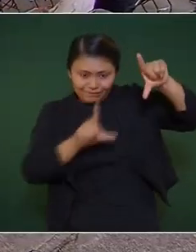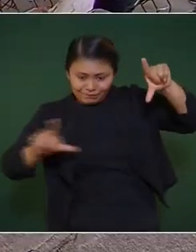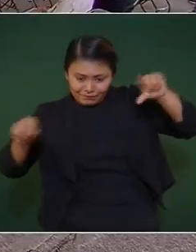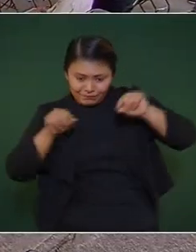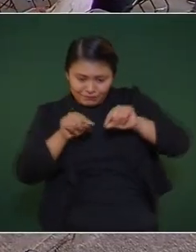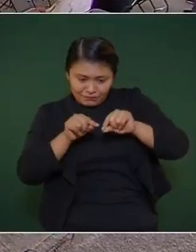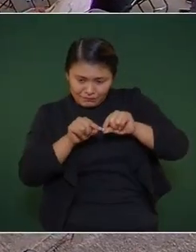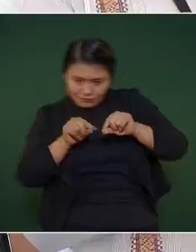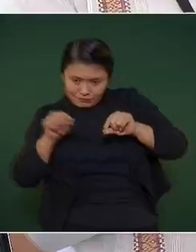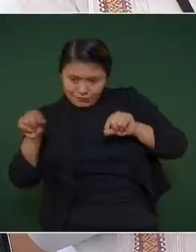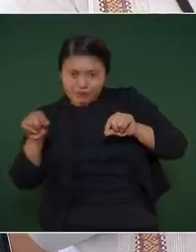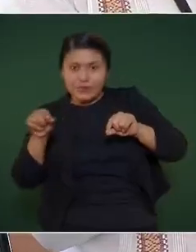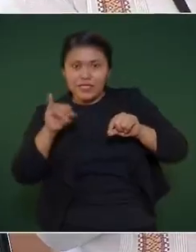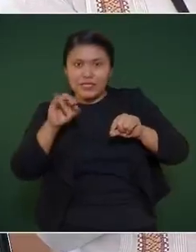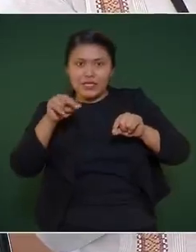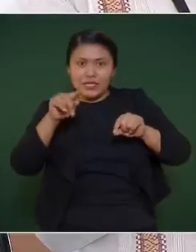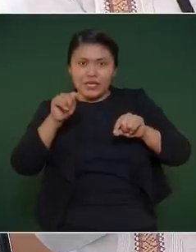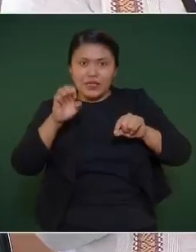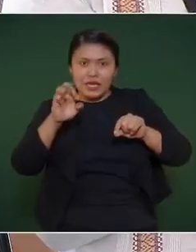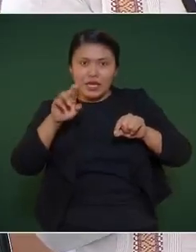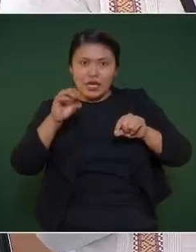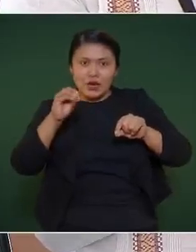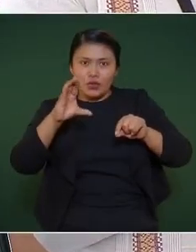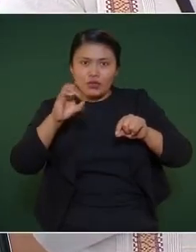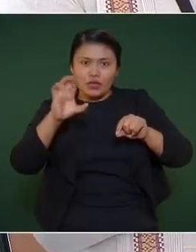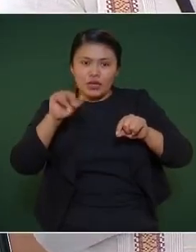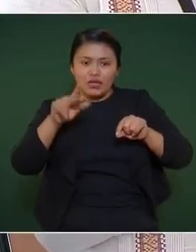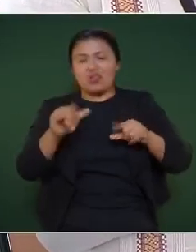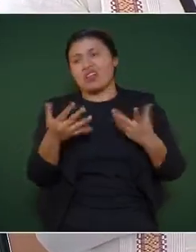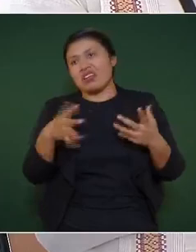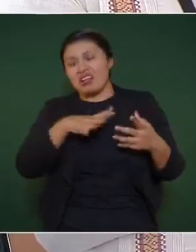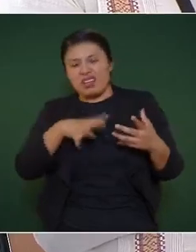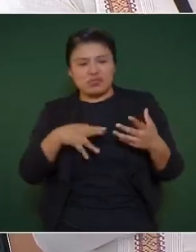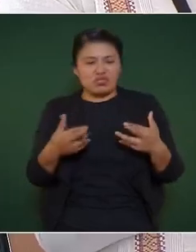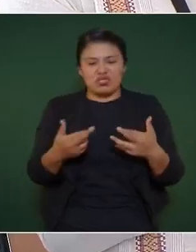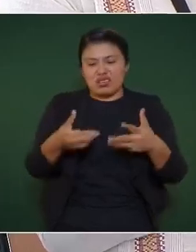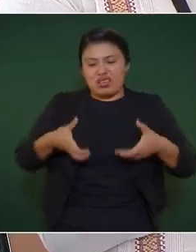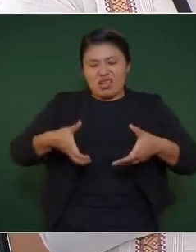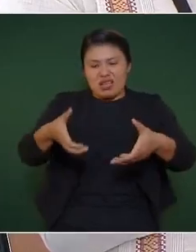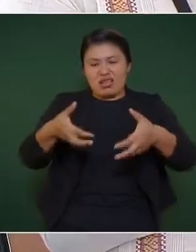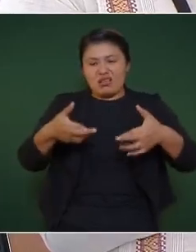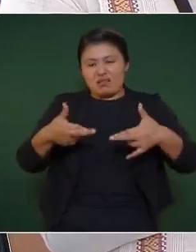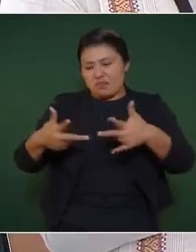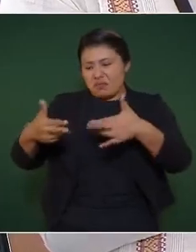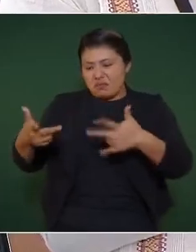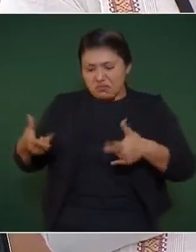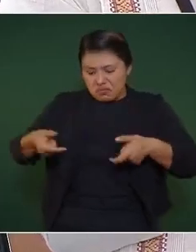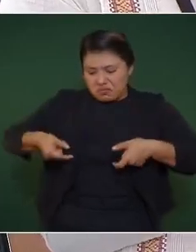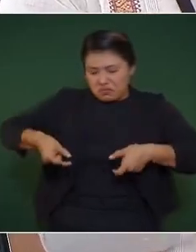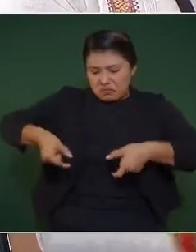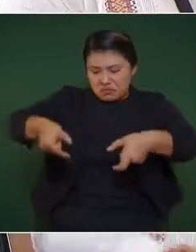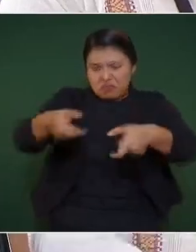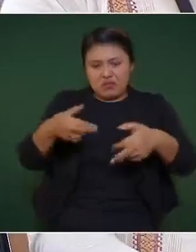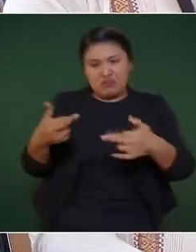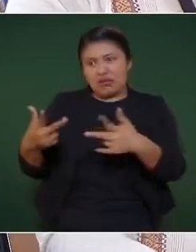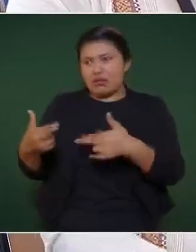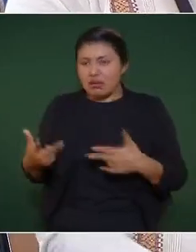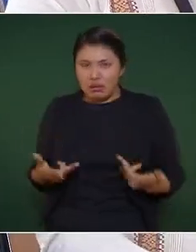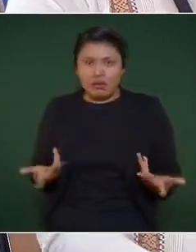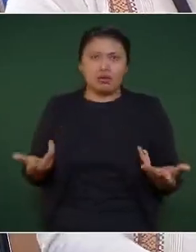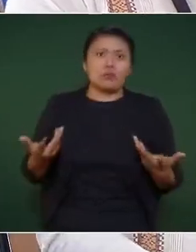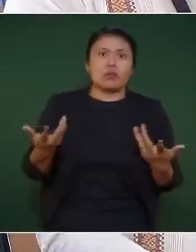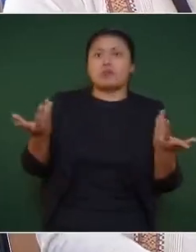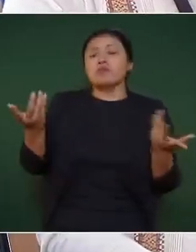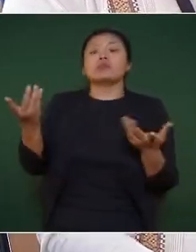del tren, hay baches, hay alcantarillas rotas, no se está atendiendo esta situación y los industriales, los